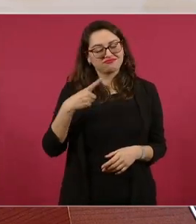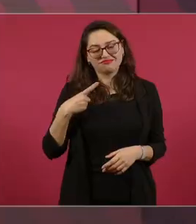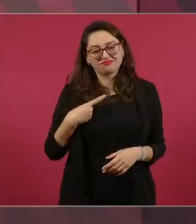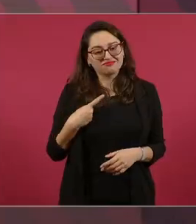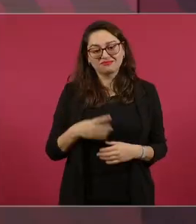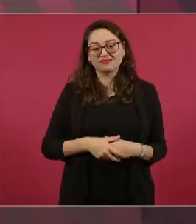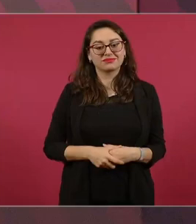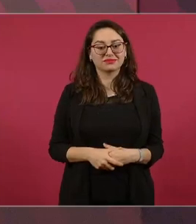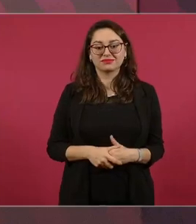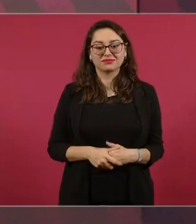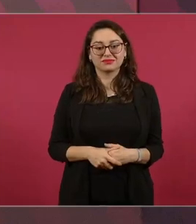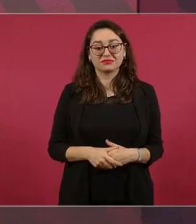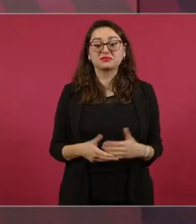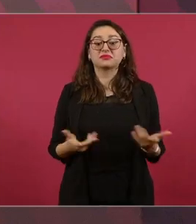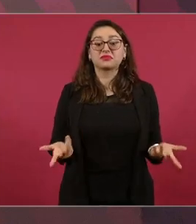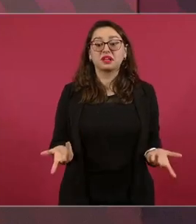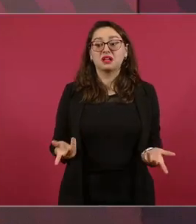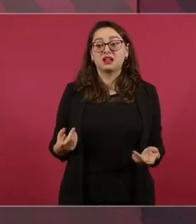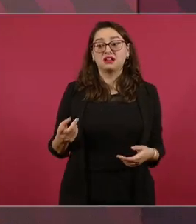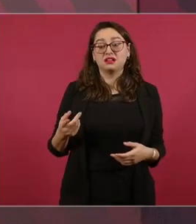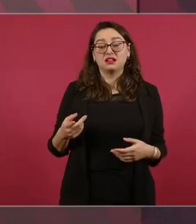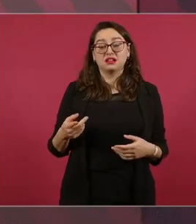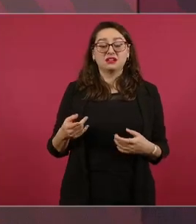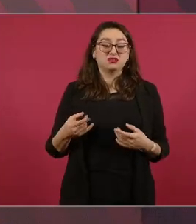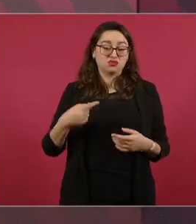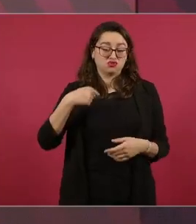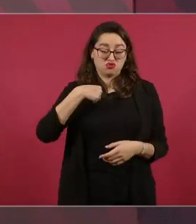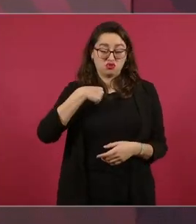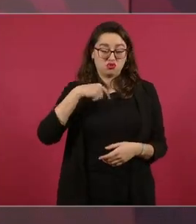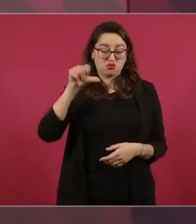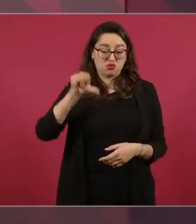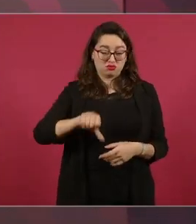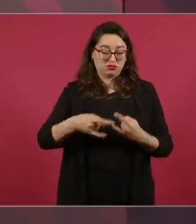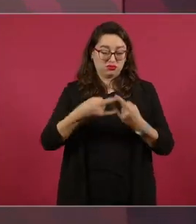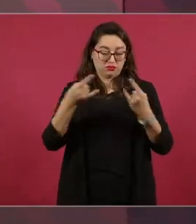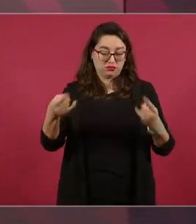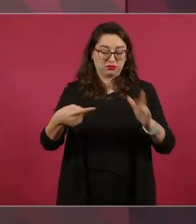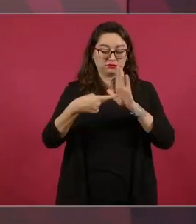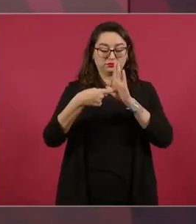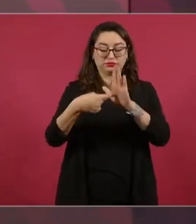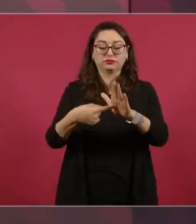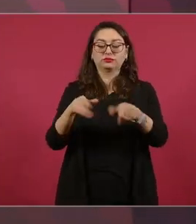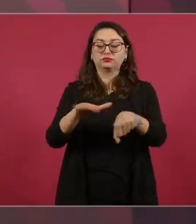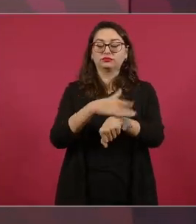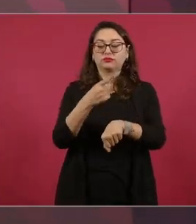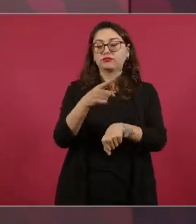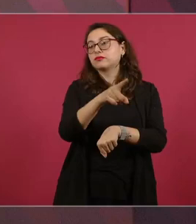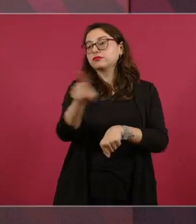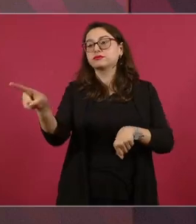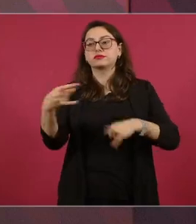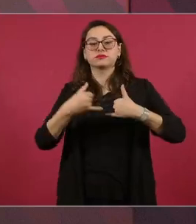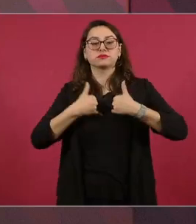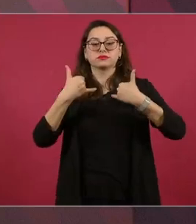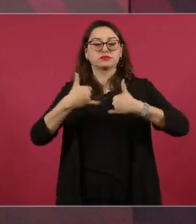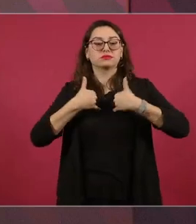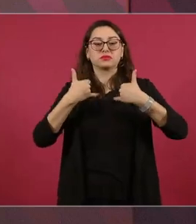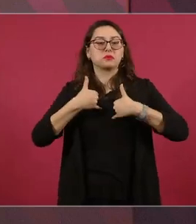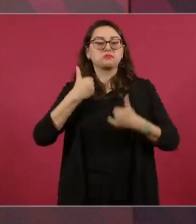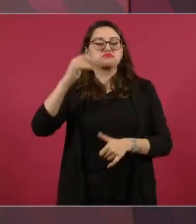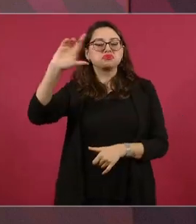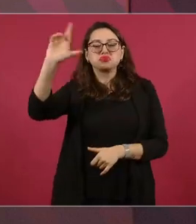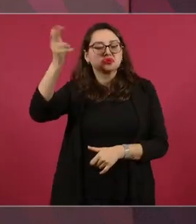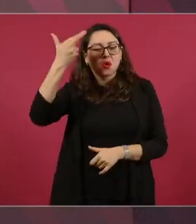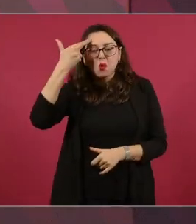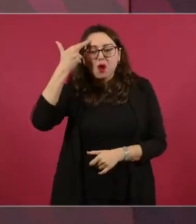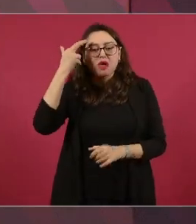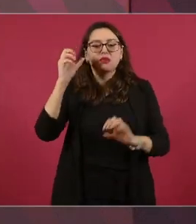de que cambien. O sea, no es el propósito. Ya el que tiene una idea, a mí me ha